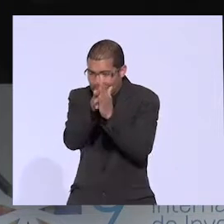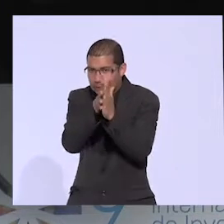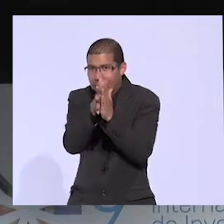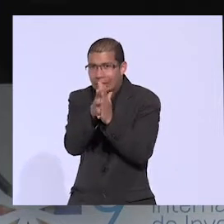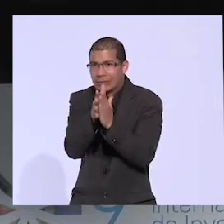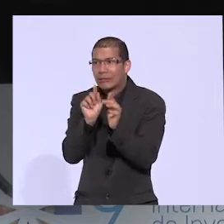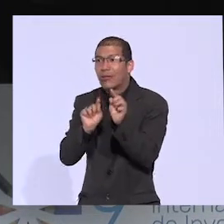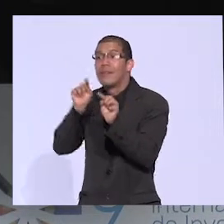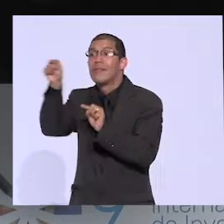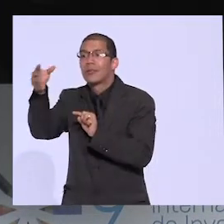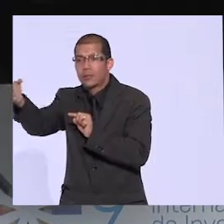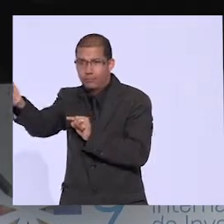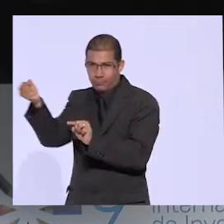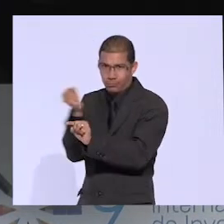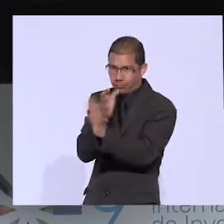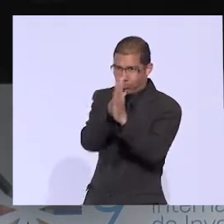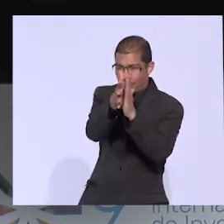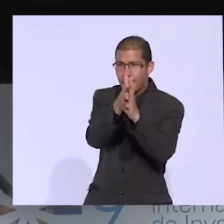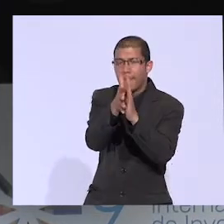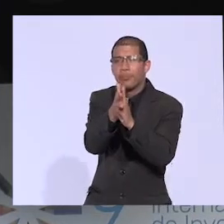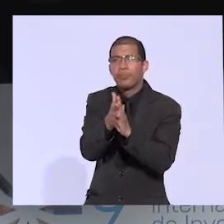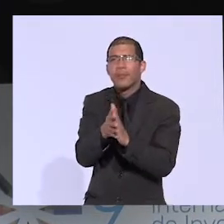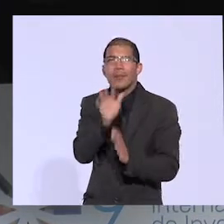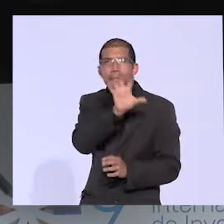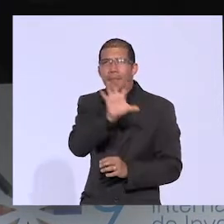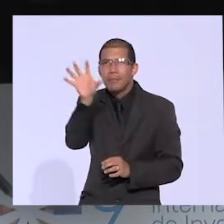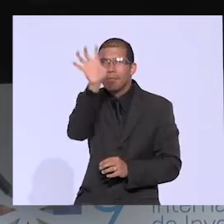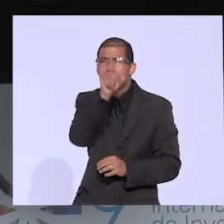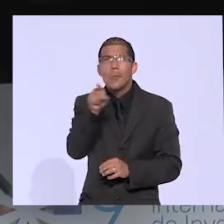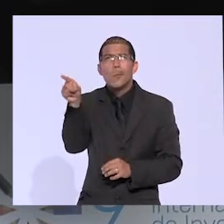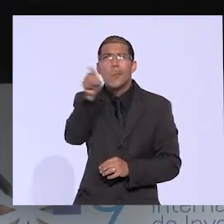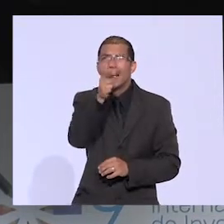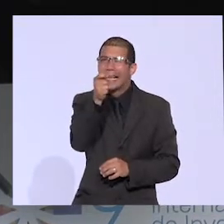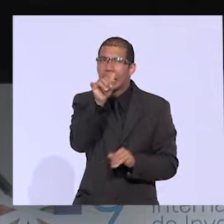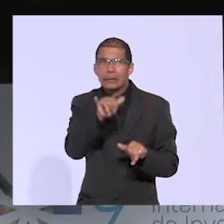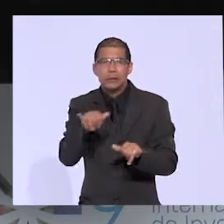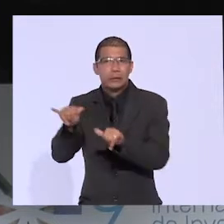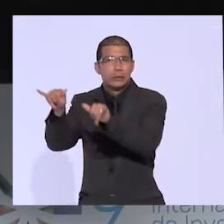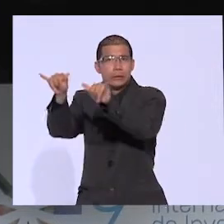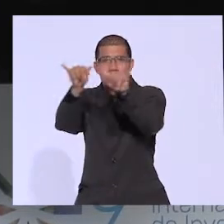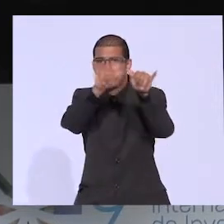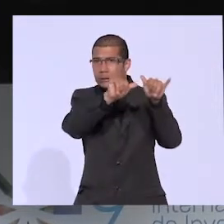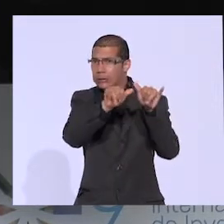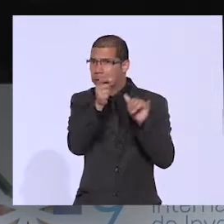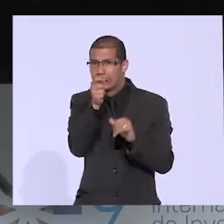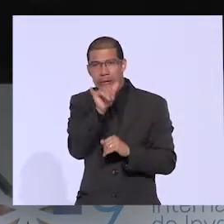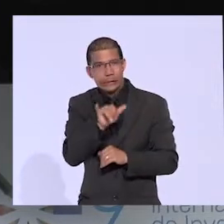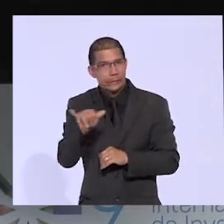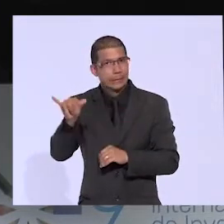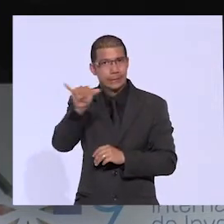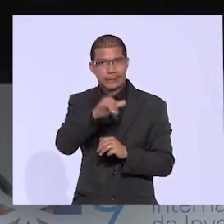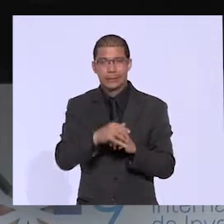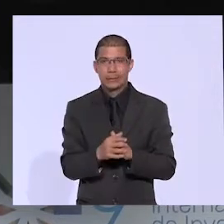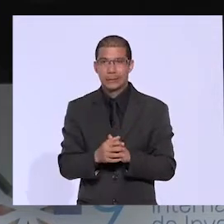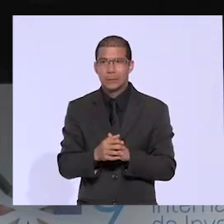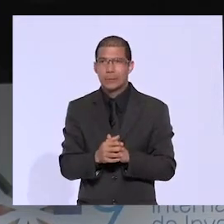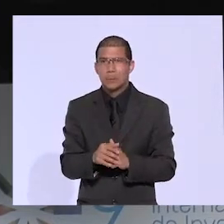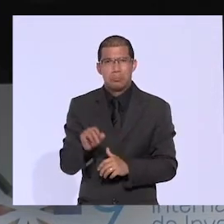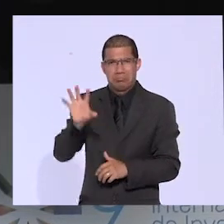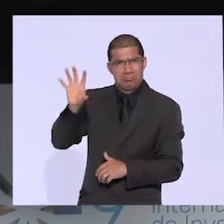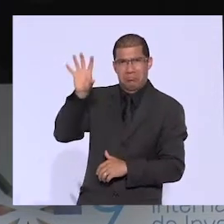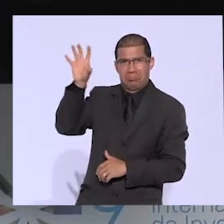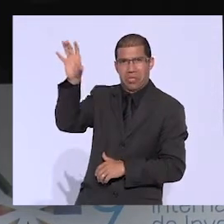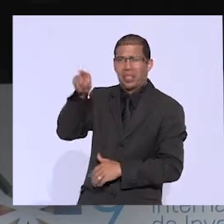que lógicamente los países que se están tratando son muy heterogéneos. De tal manera que lo que ocurre en un